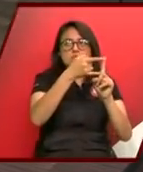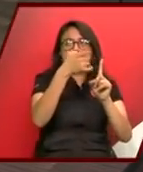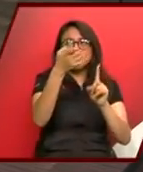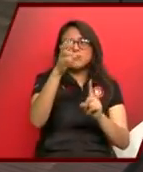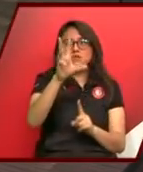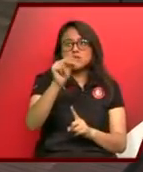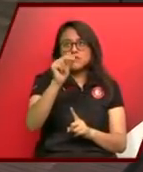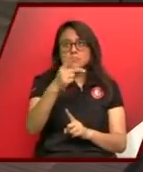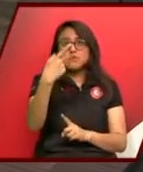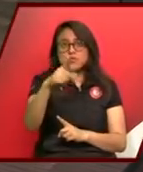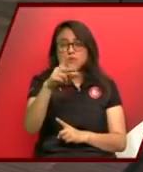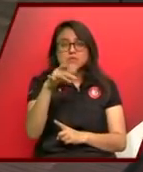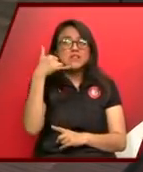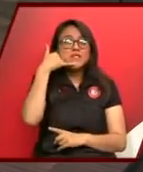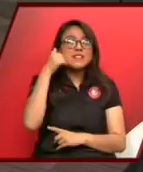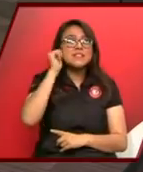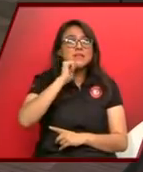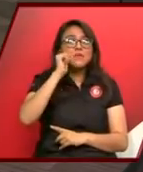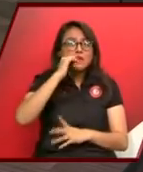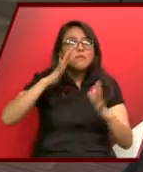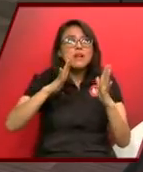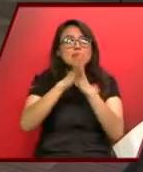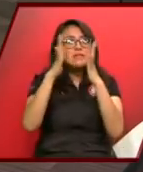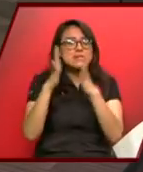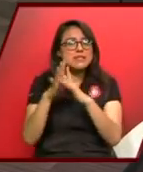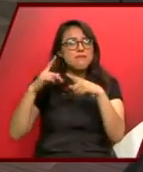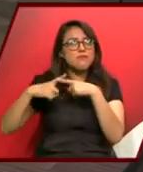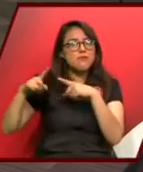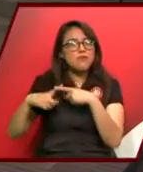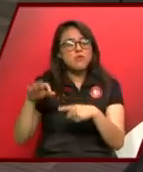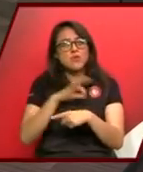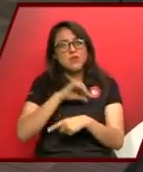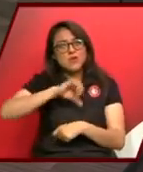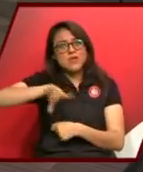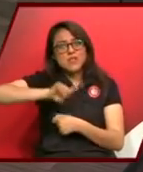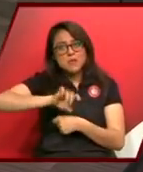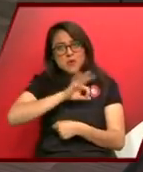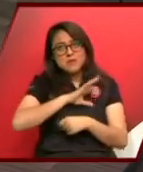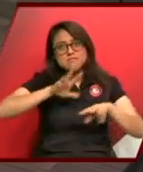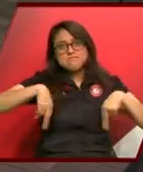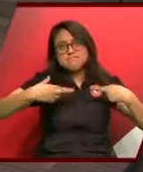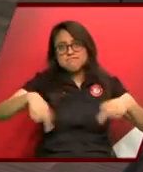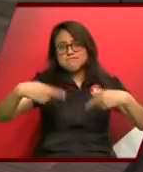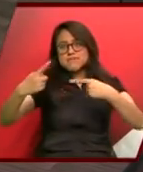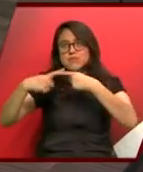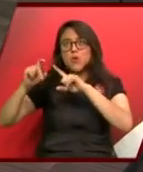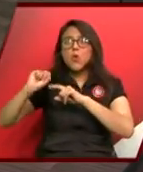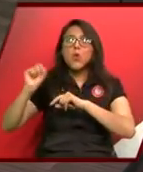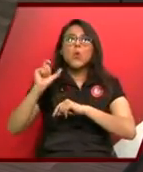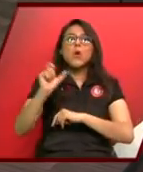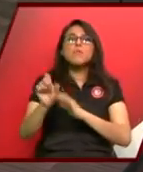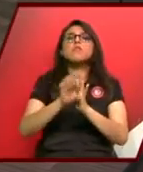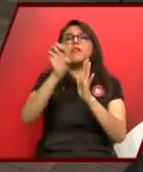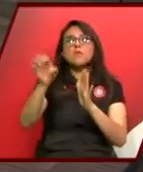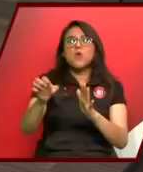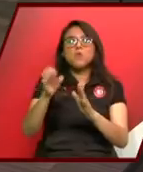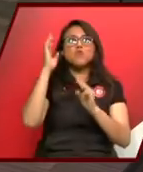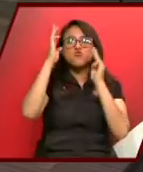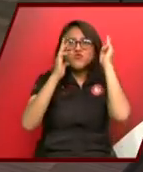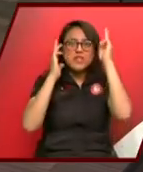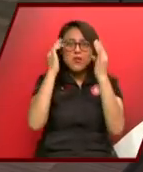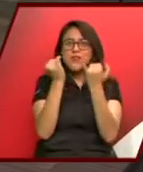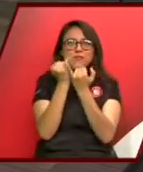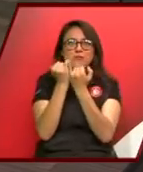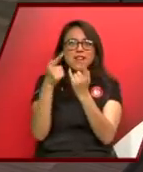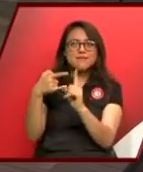no la quite su celular, porque siempre puede participar para ganar uno de los libros que regalamos aquí en este momento. Y también, cuando vaya a un museo, va a encontrar este código